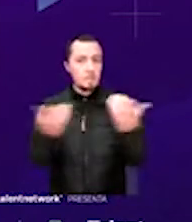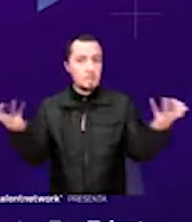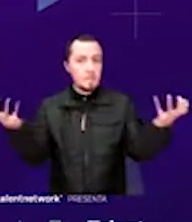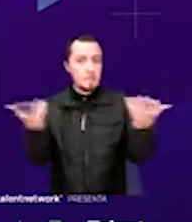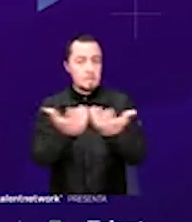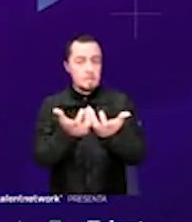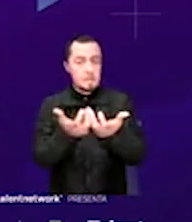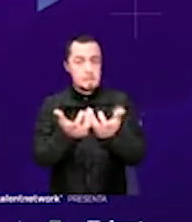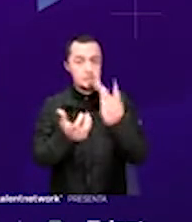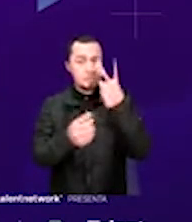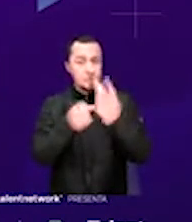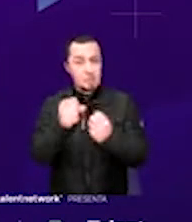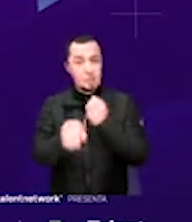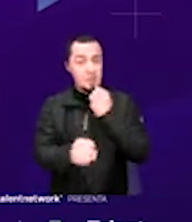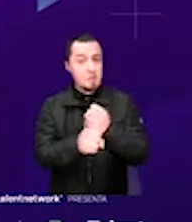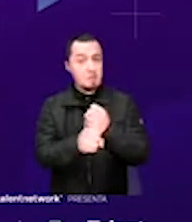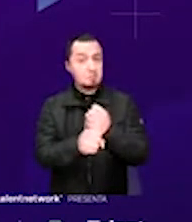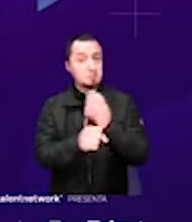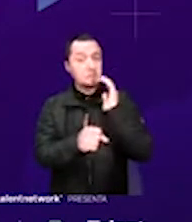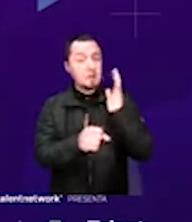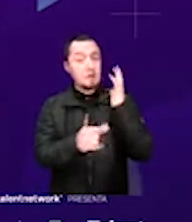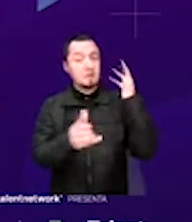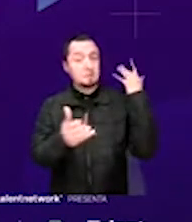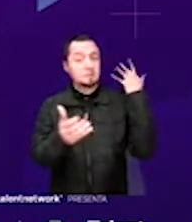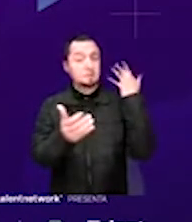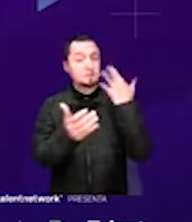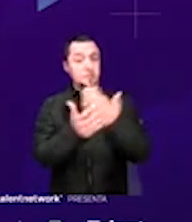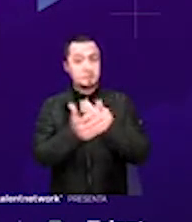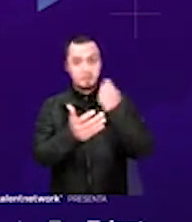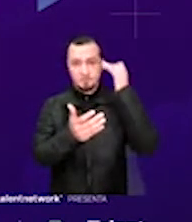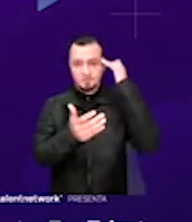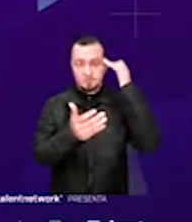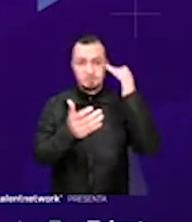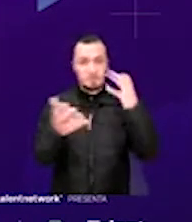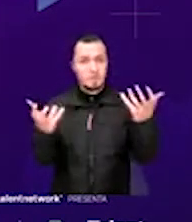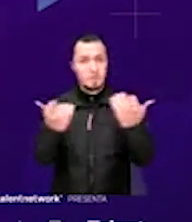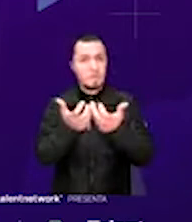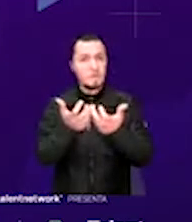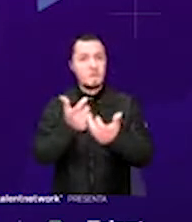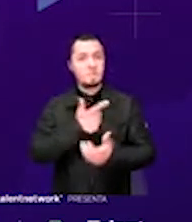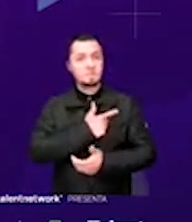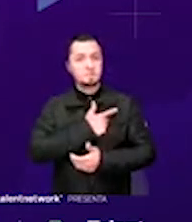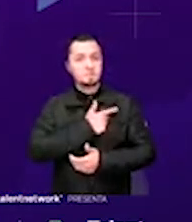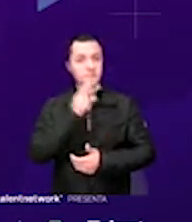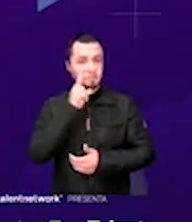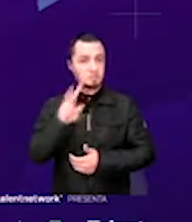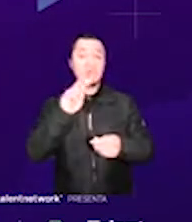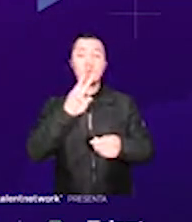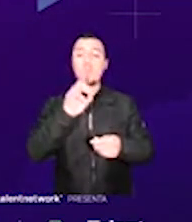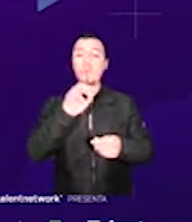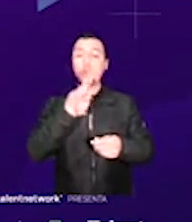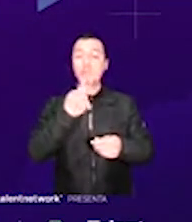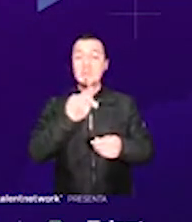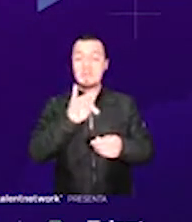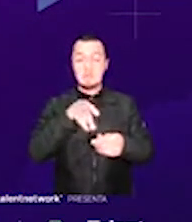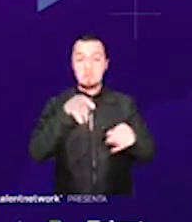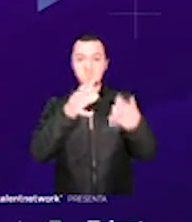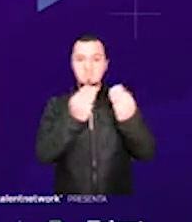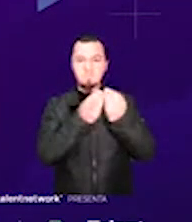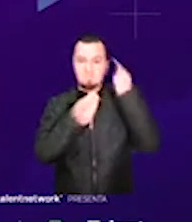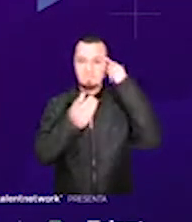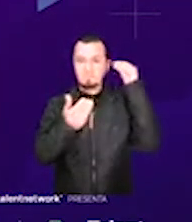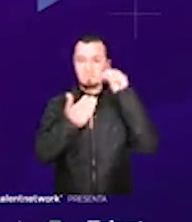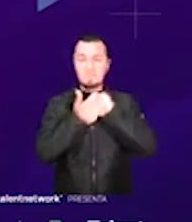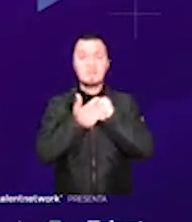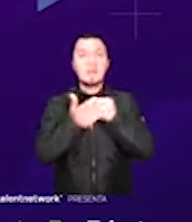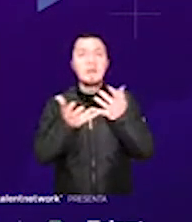más de dos millones de talentos de 10 países confluyen en jalisco talent land 2021 que se realiza a partir de este lunes y hasta el